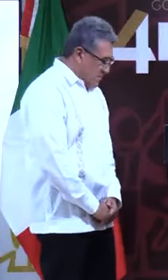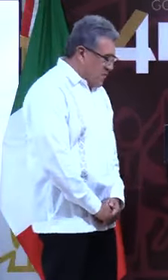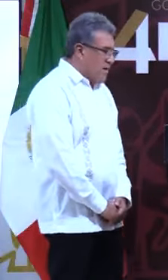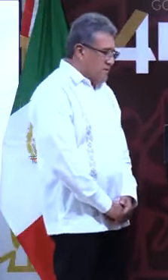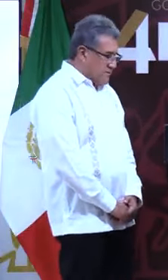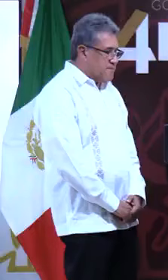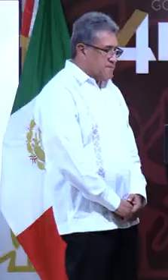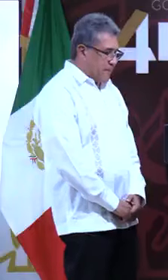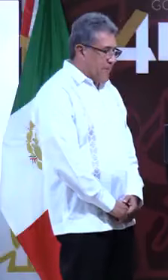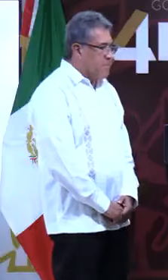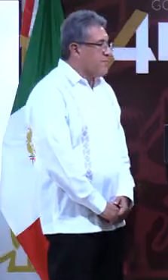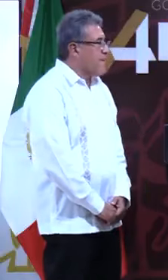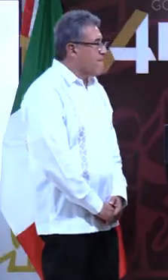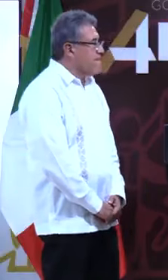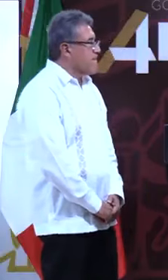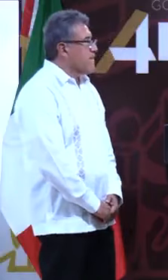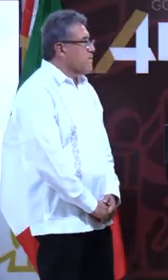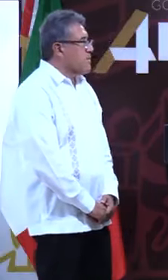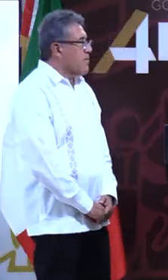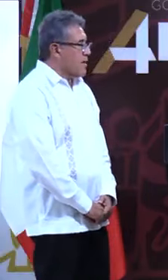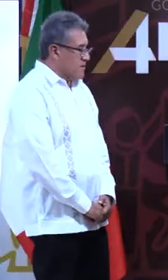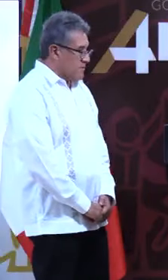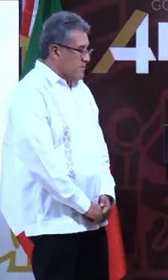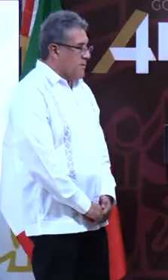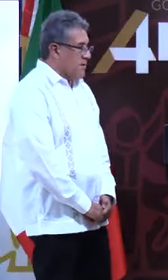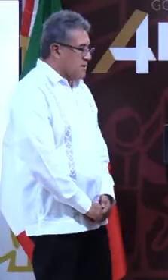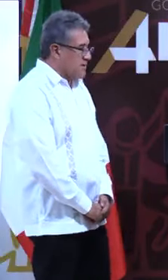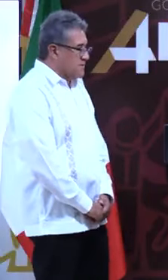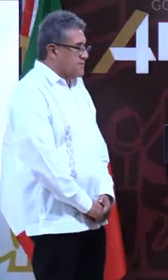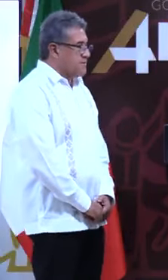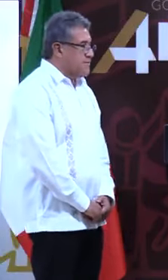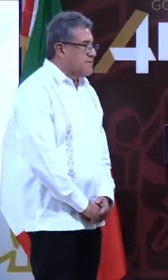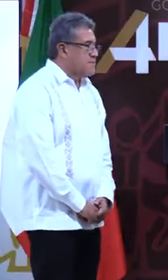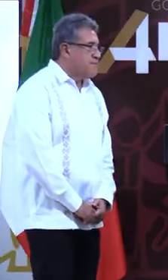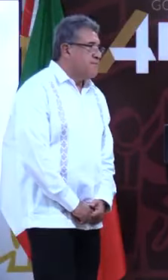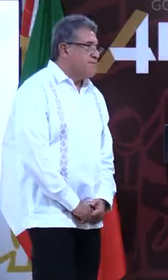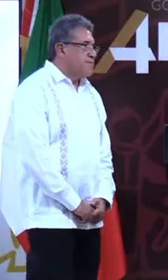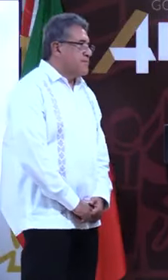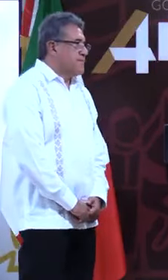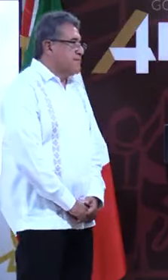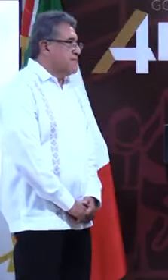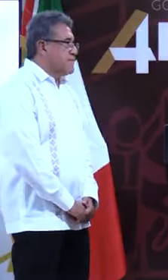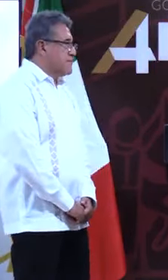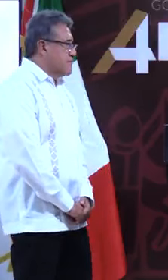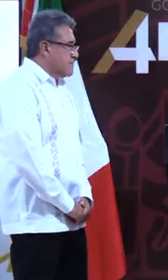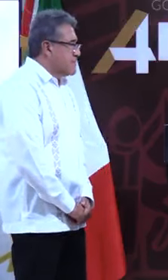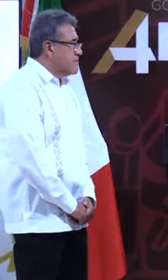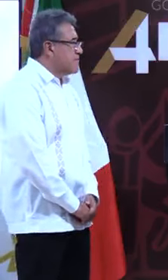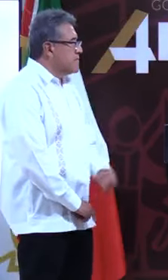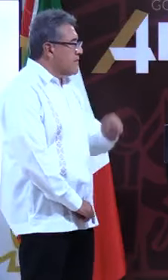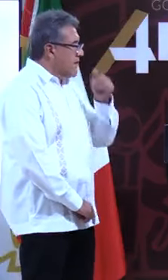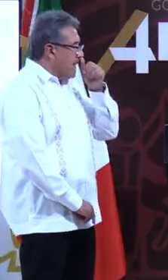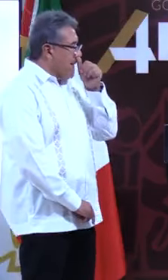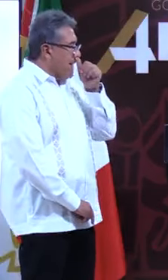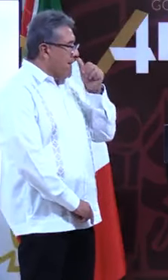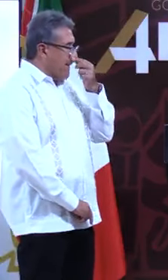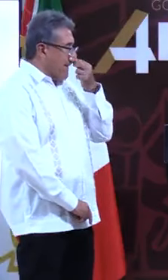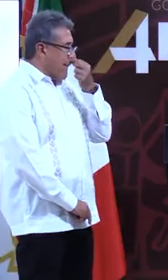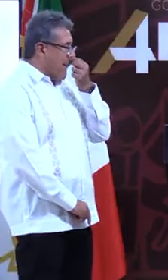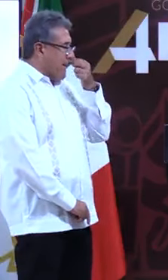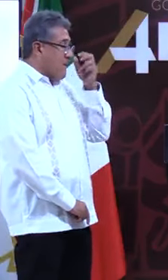obesidad, doctor, con la finalidad de enseñarles a ellos, a sus